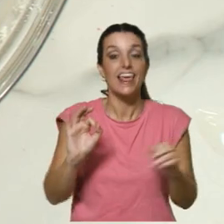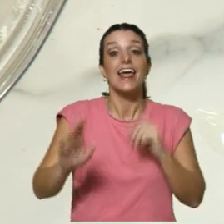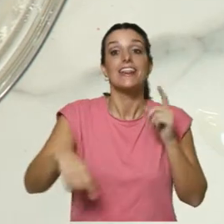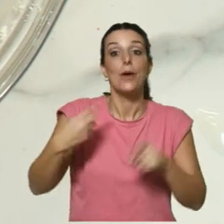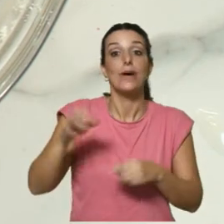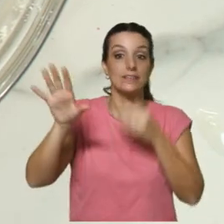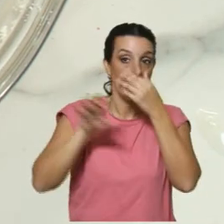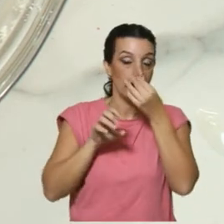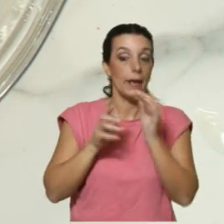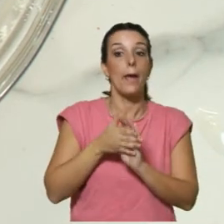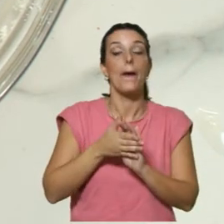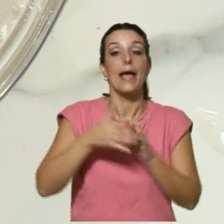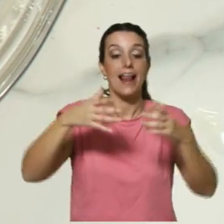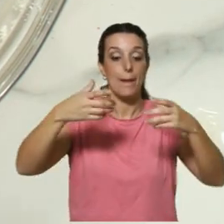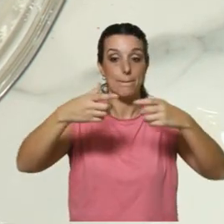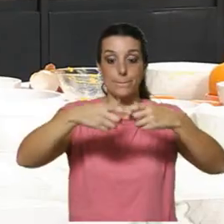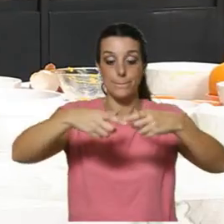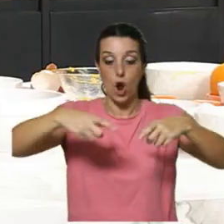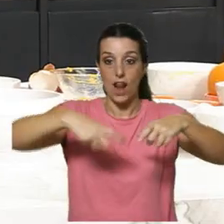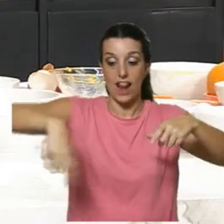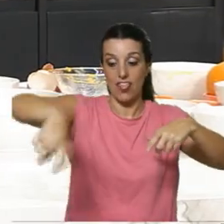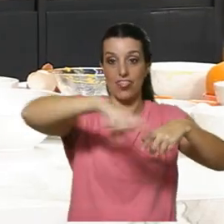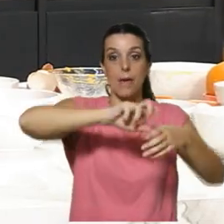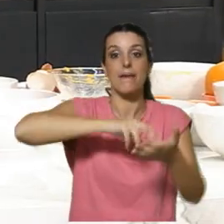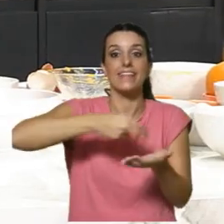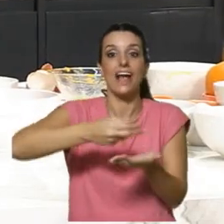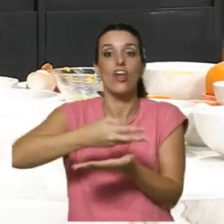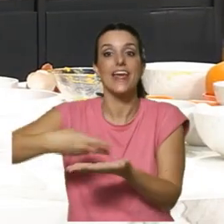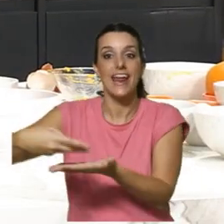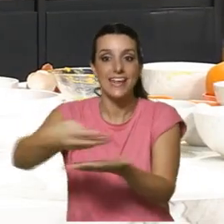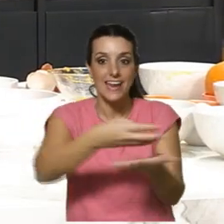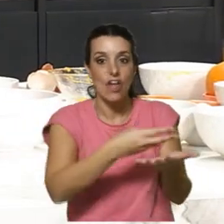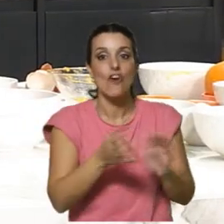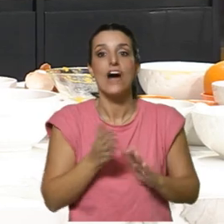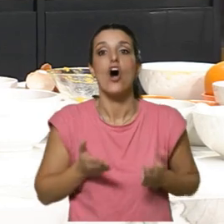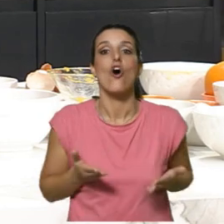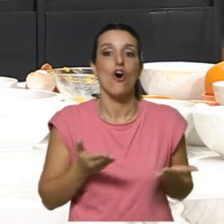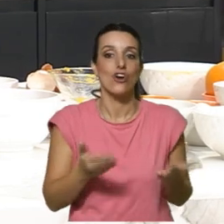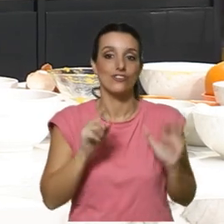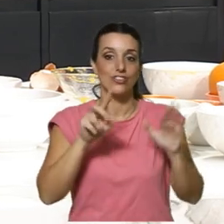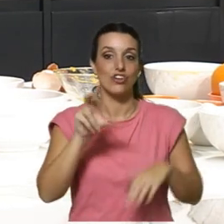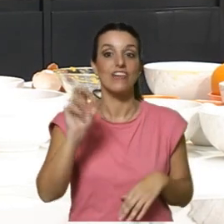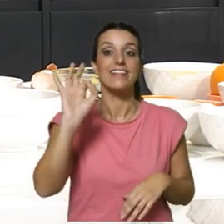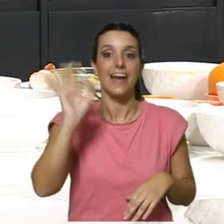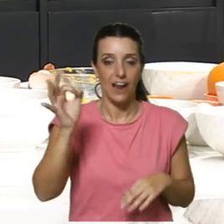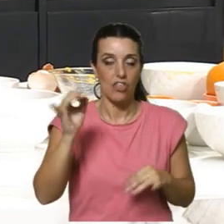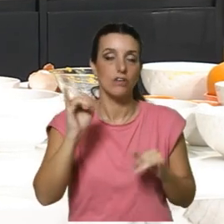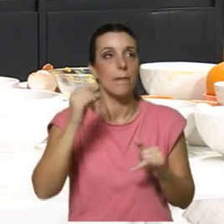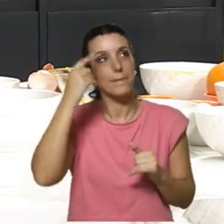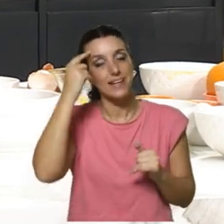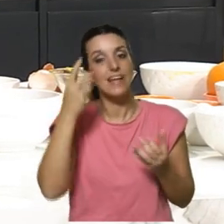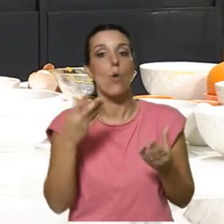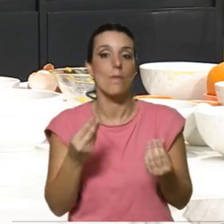yo tengo acá ya el molde enmantecado y enharinado. Lo voy a poner y lo voy a llevar al horno precalentado a 180 grados. Te lleva, vos pensás que es